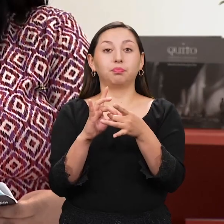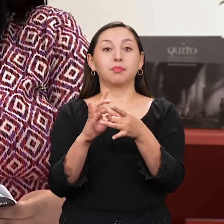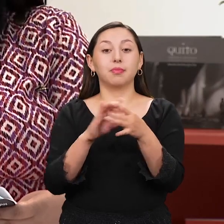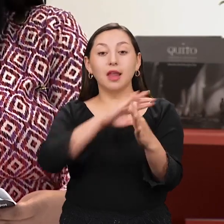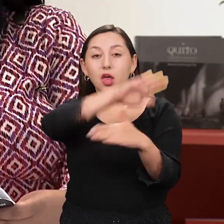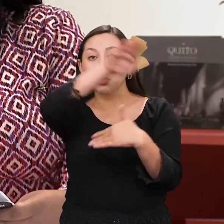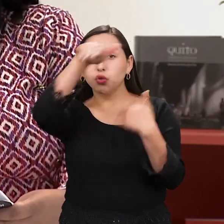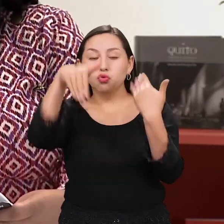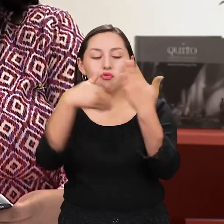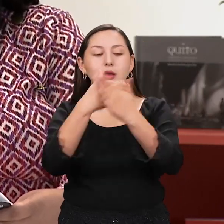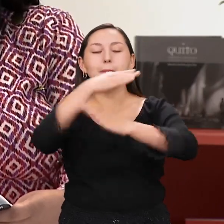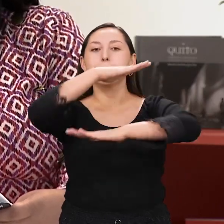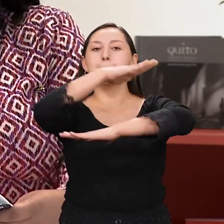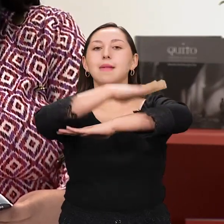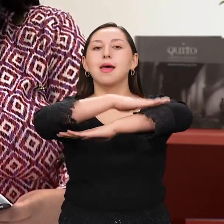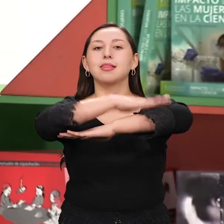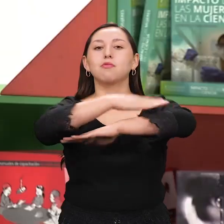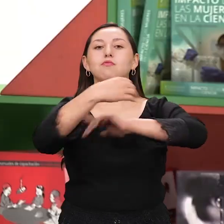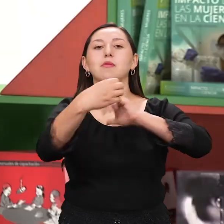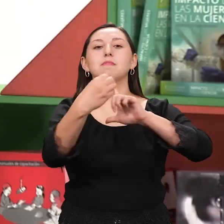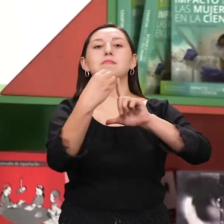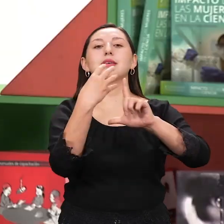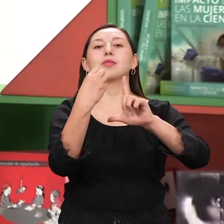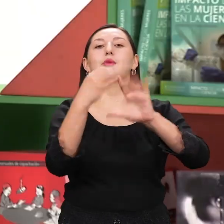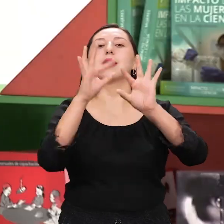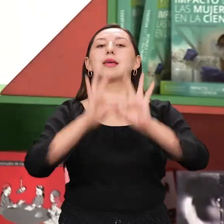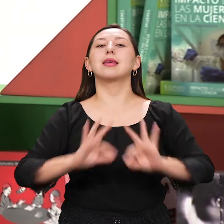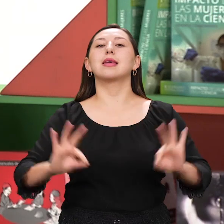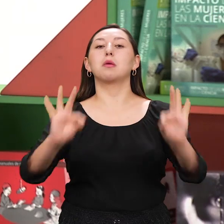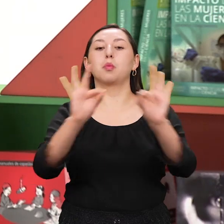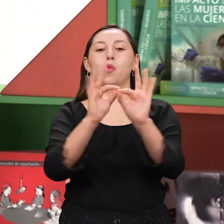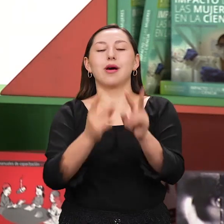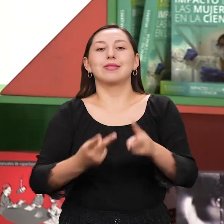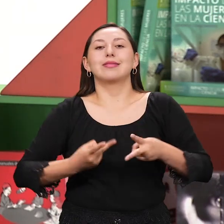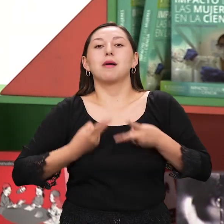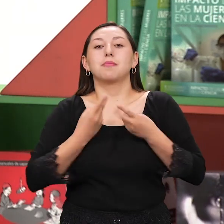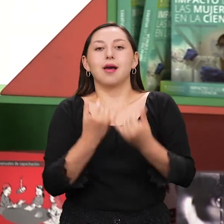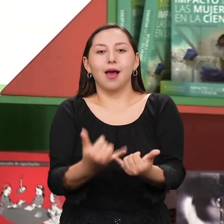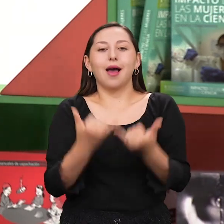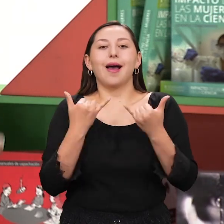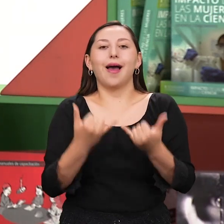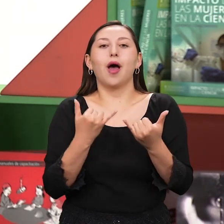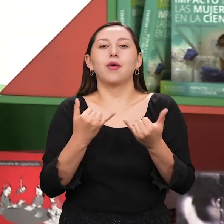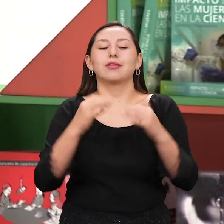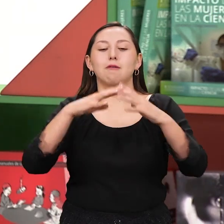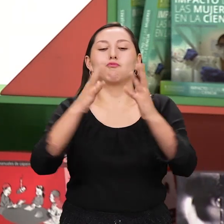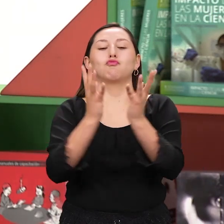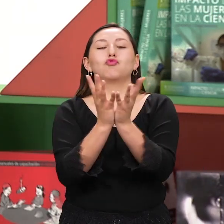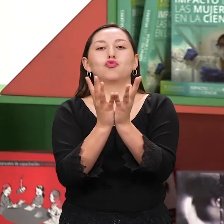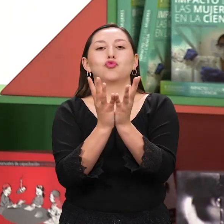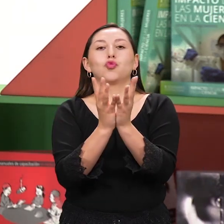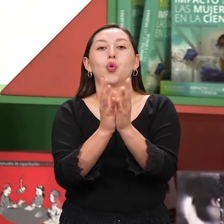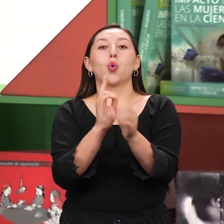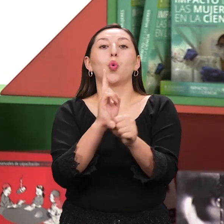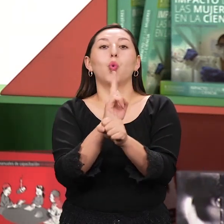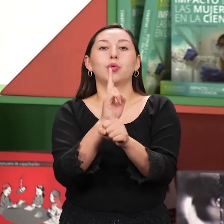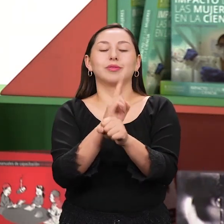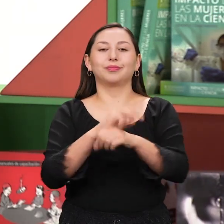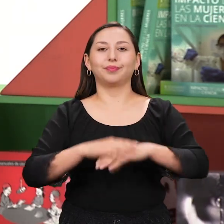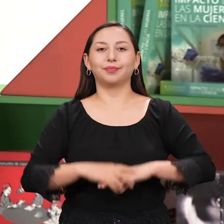estas plataformas digitales en la vida cotidiana. Nos acaba de mencionar varios términos de comunicación, cultura